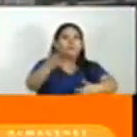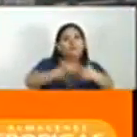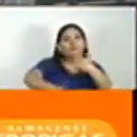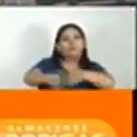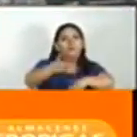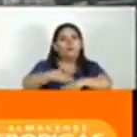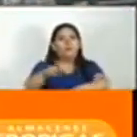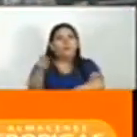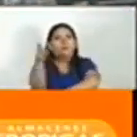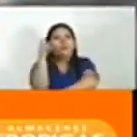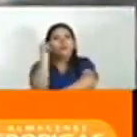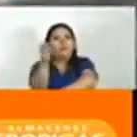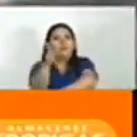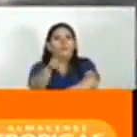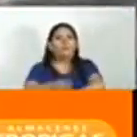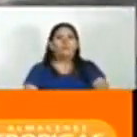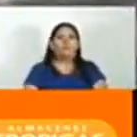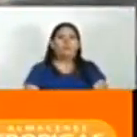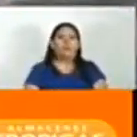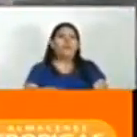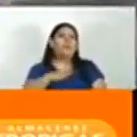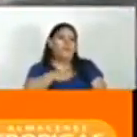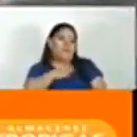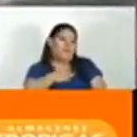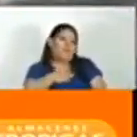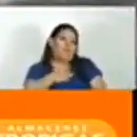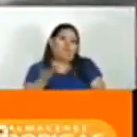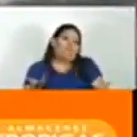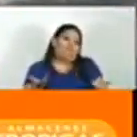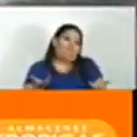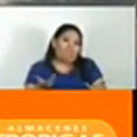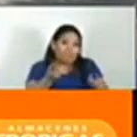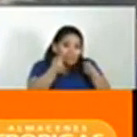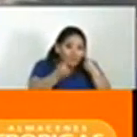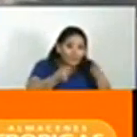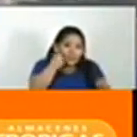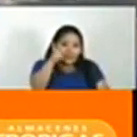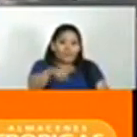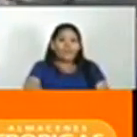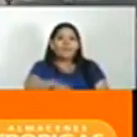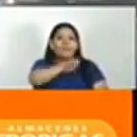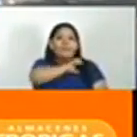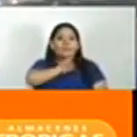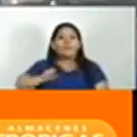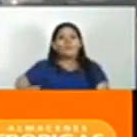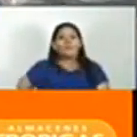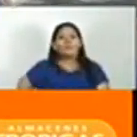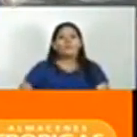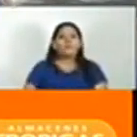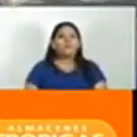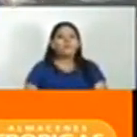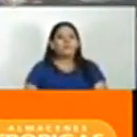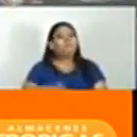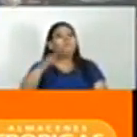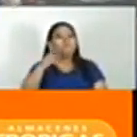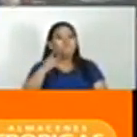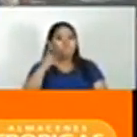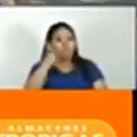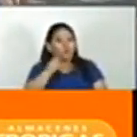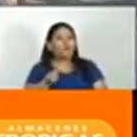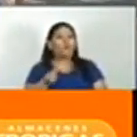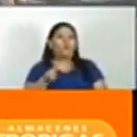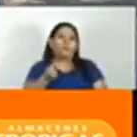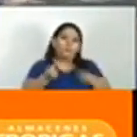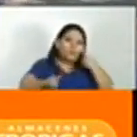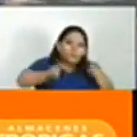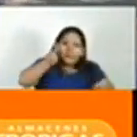en el Puerto de la Libertad. Porque teníamos muchas ganas de visitar aquí El Salvador. Es un lugar muy turístico, muy